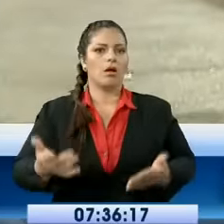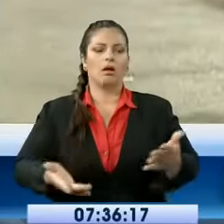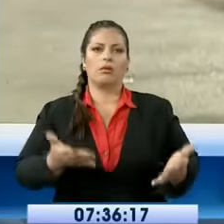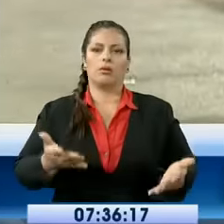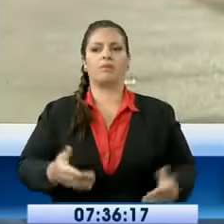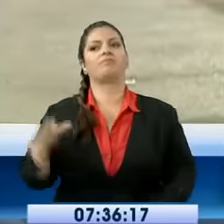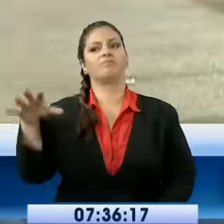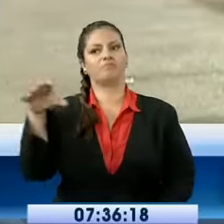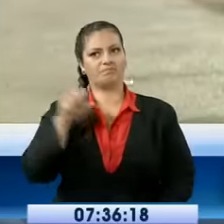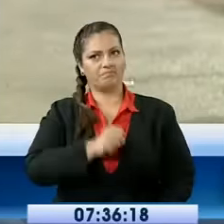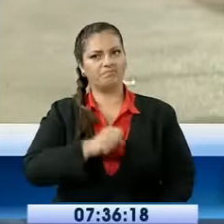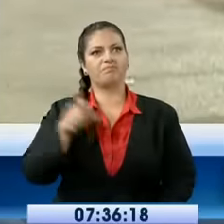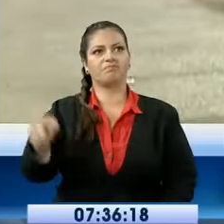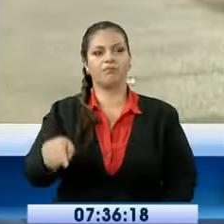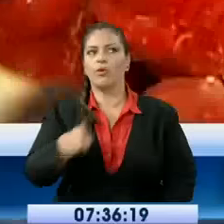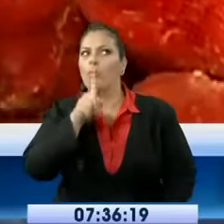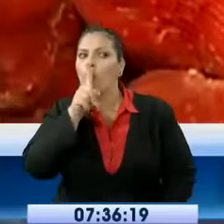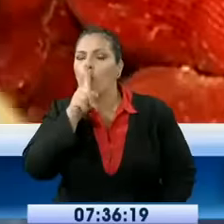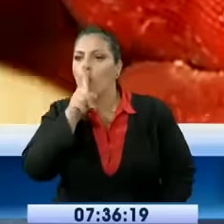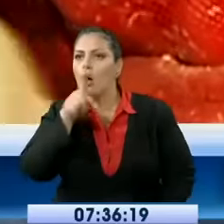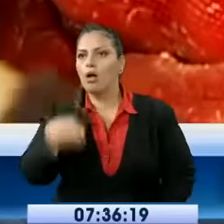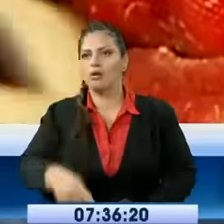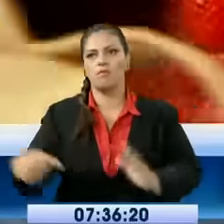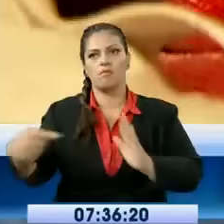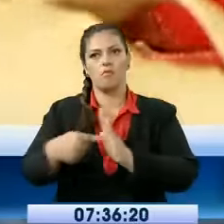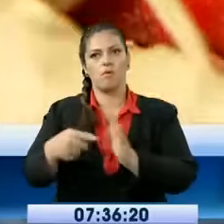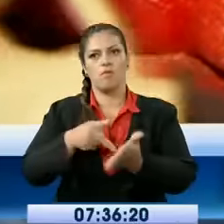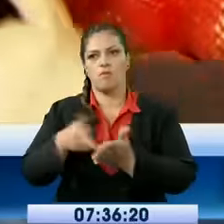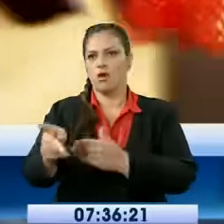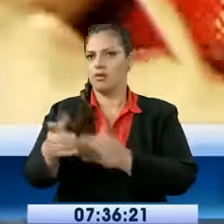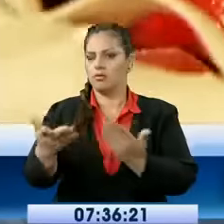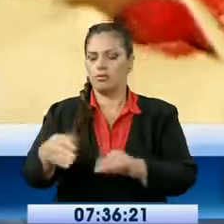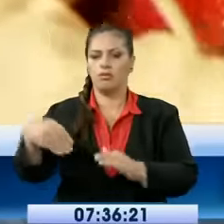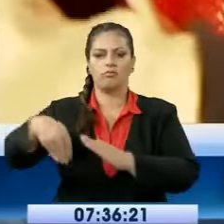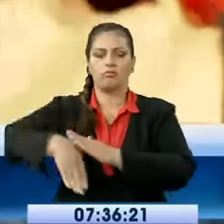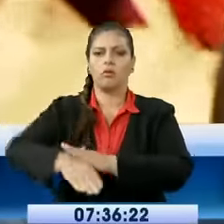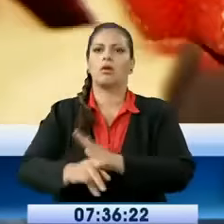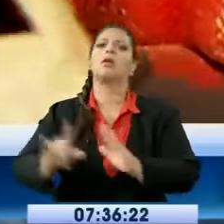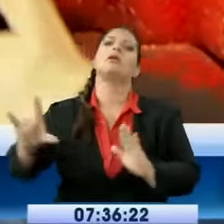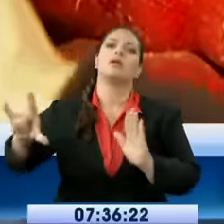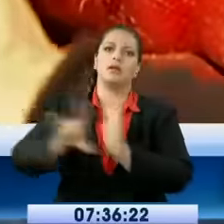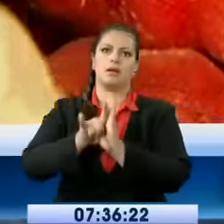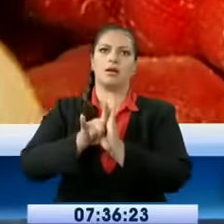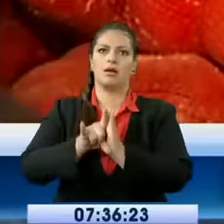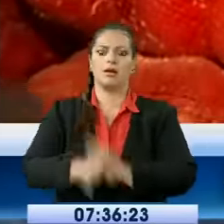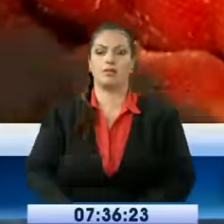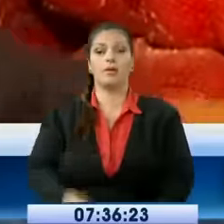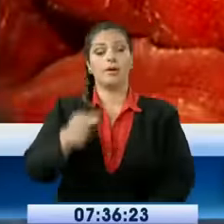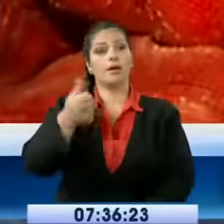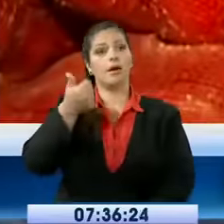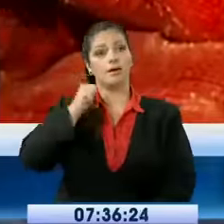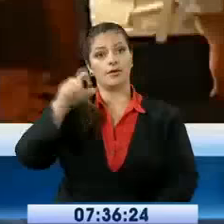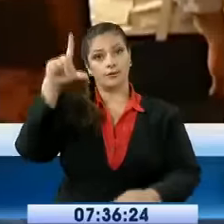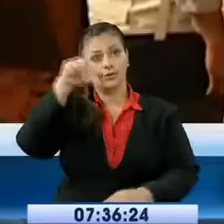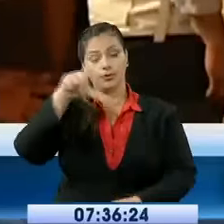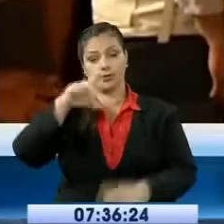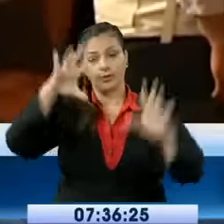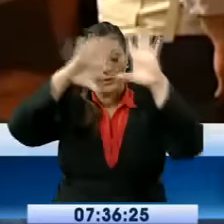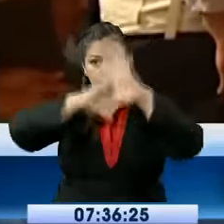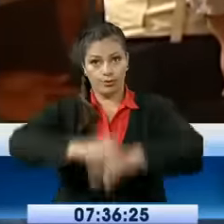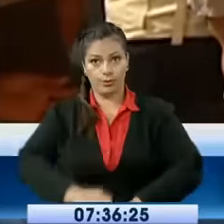país. La acción se llevó a cabo cerca de la medianoche de lunes y estuvo a cargo de la Intendencia de Policía del Guayas con la colaboración de la